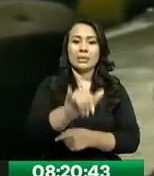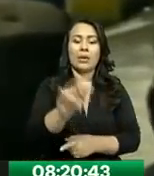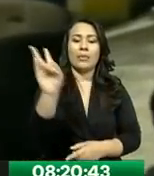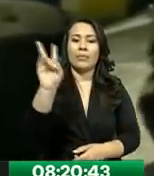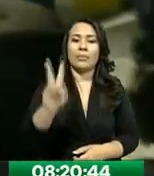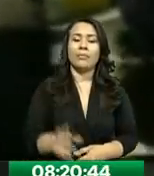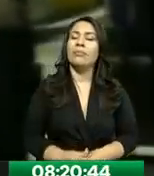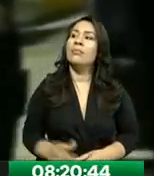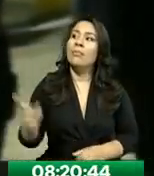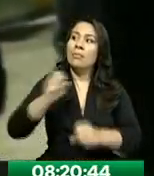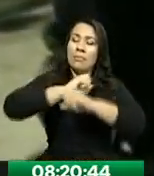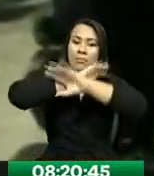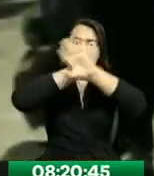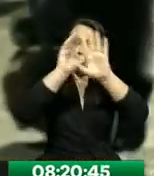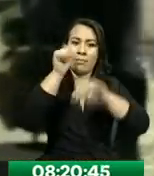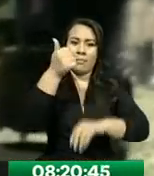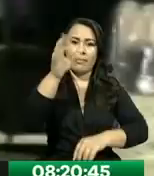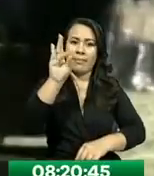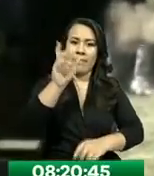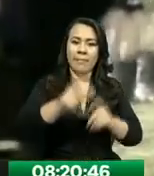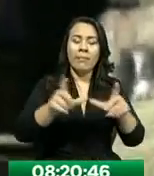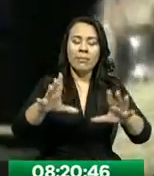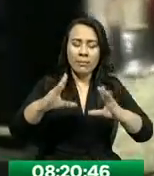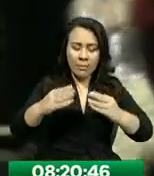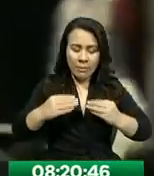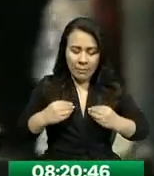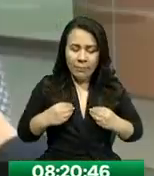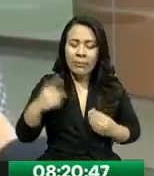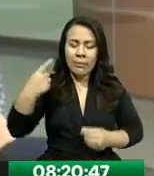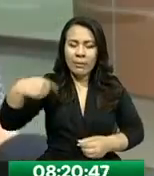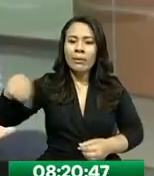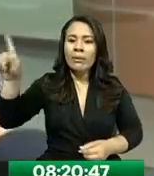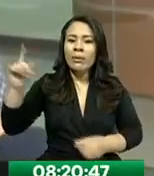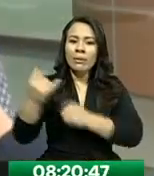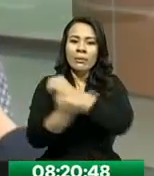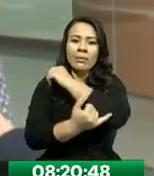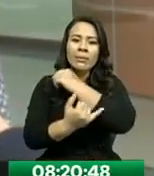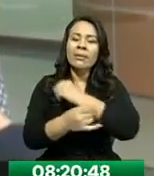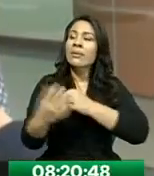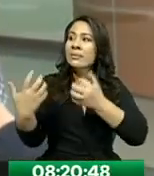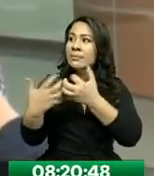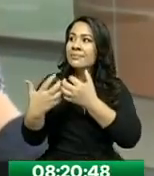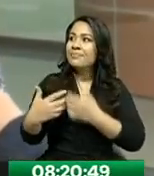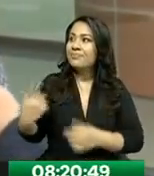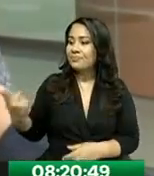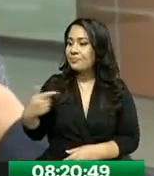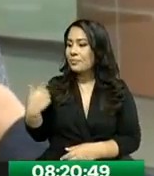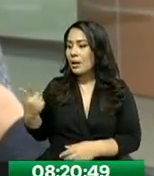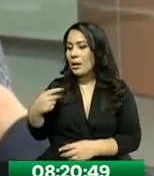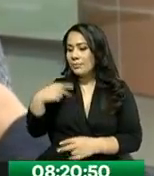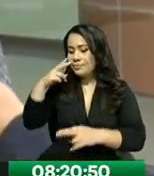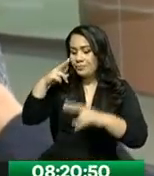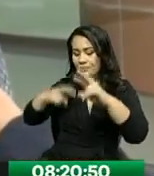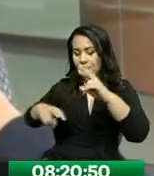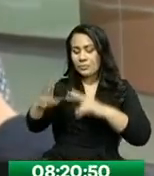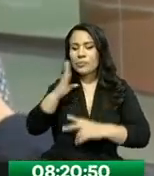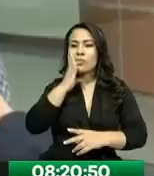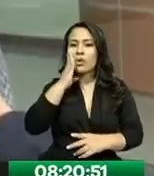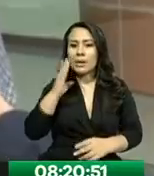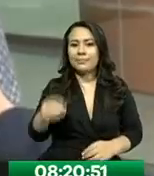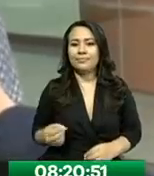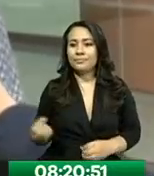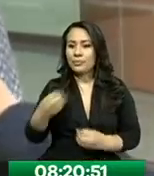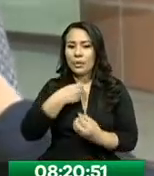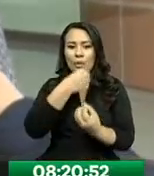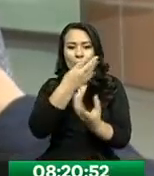la madrugada de hoy, 17 extranjeros se acogieron a este regreso. Estuvimos con los equipos haciendo un barrido aquí en la ciudad de Tulcán, informando a